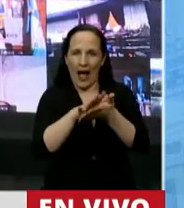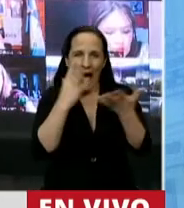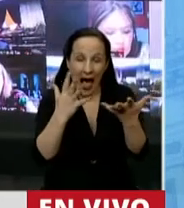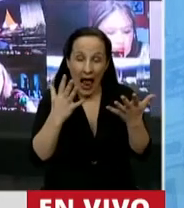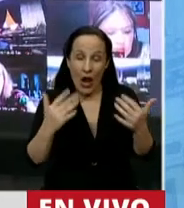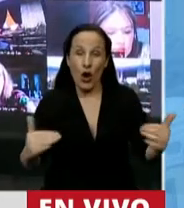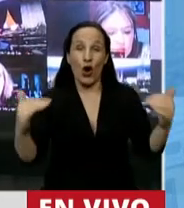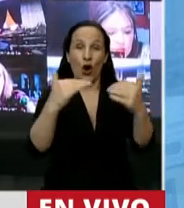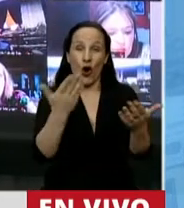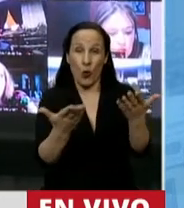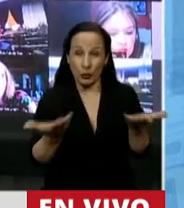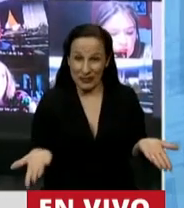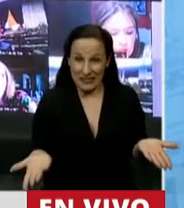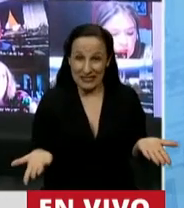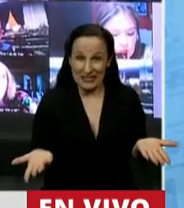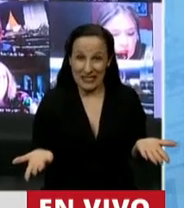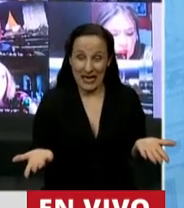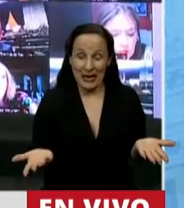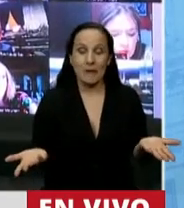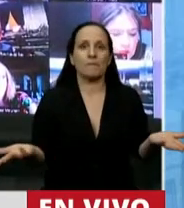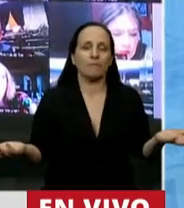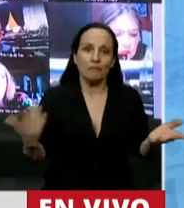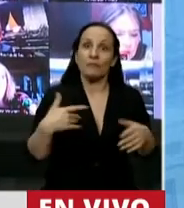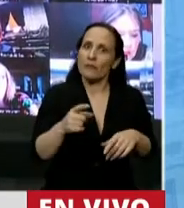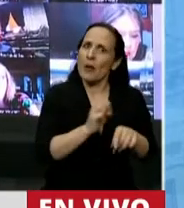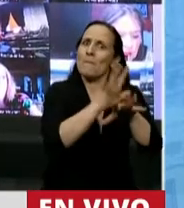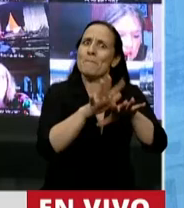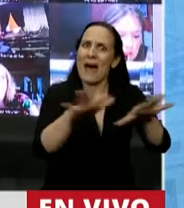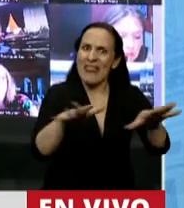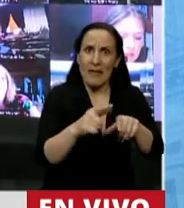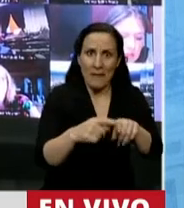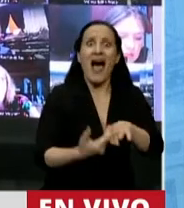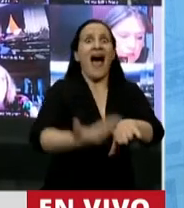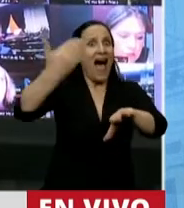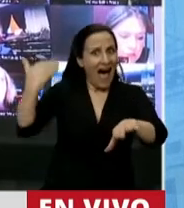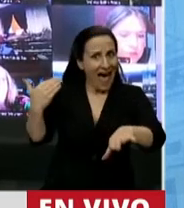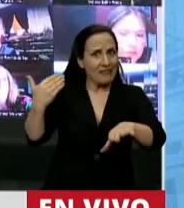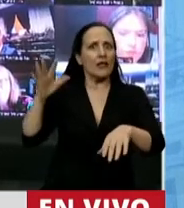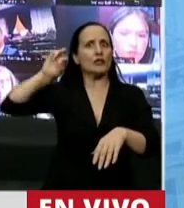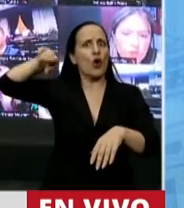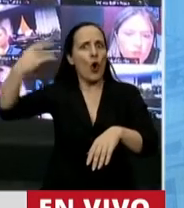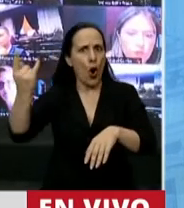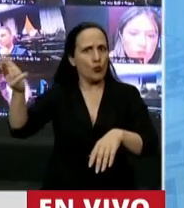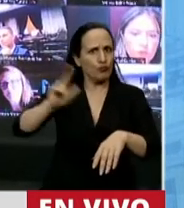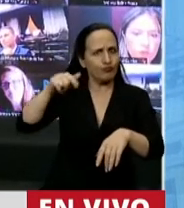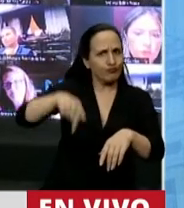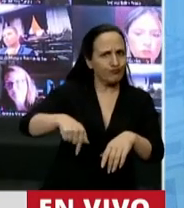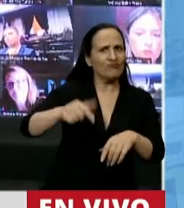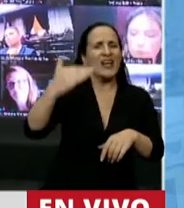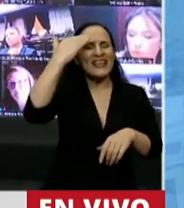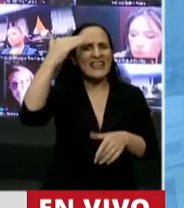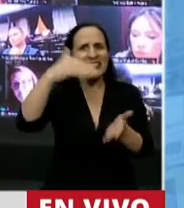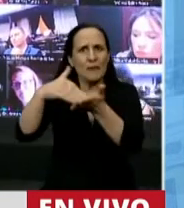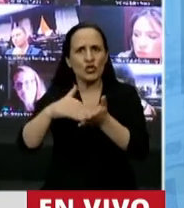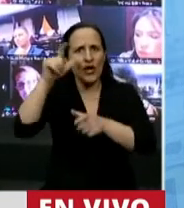embargo, a pesar de que incluso antes de la pandemia la ONU nos marcaba que había unos 15 millones de compatriotas que